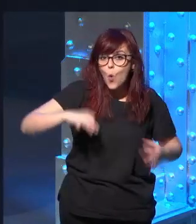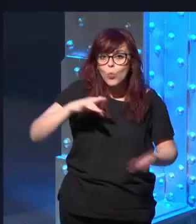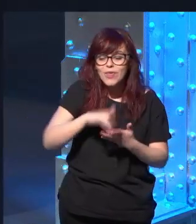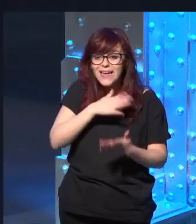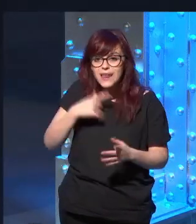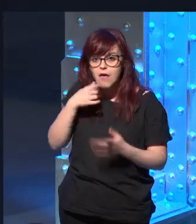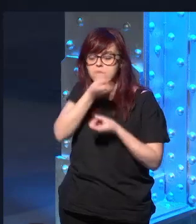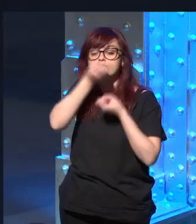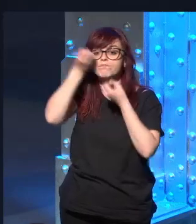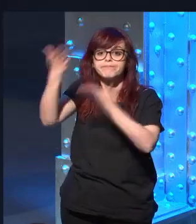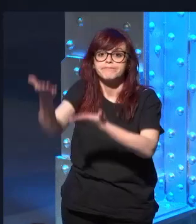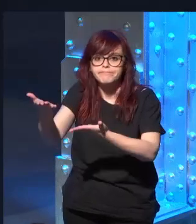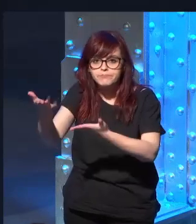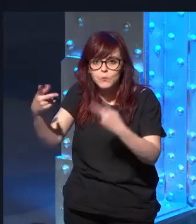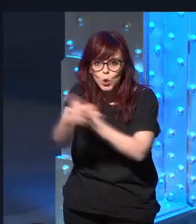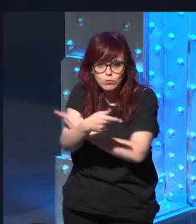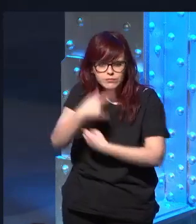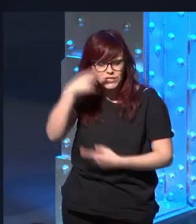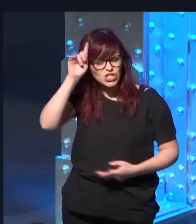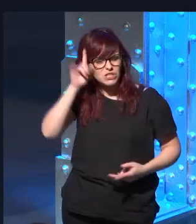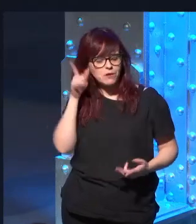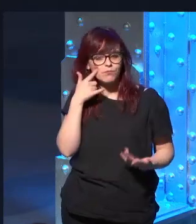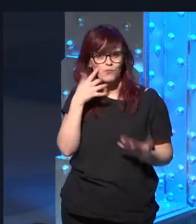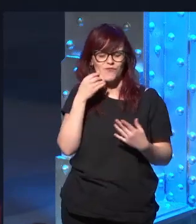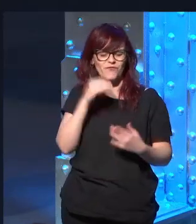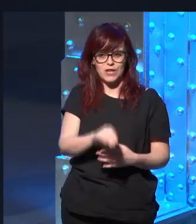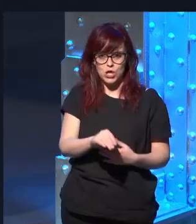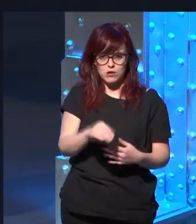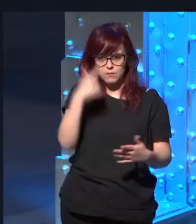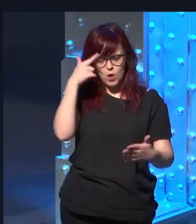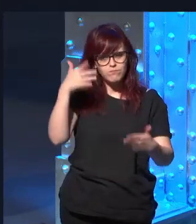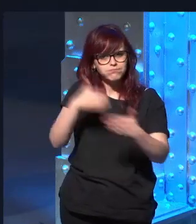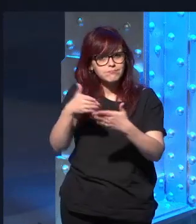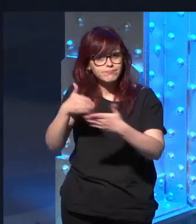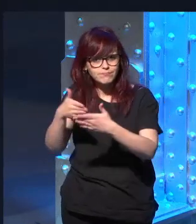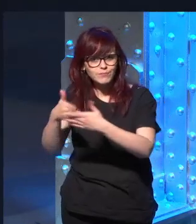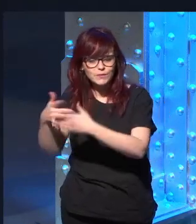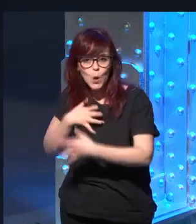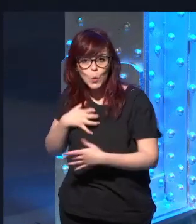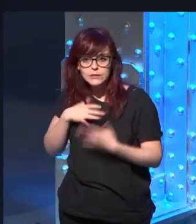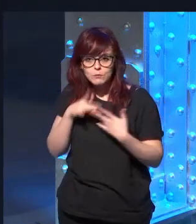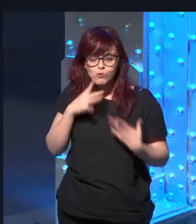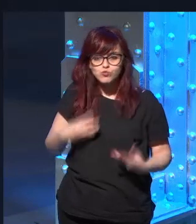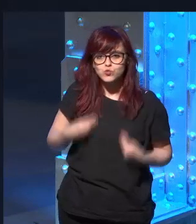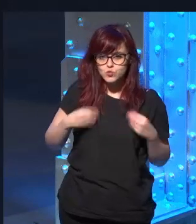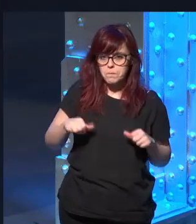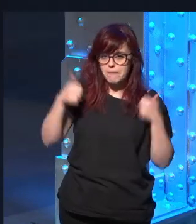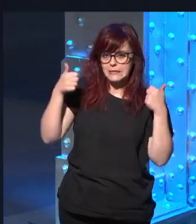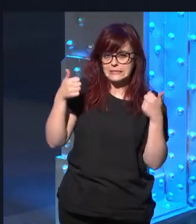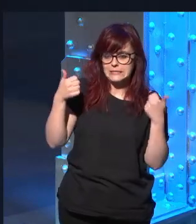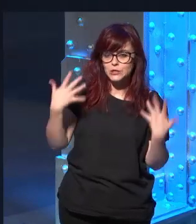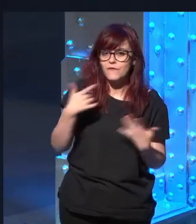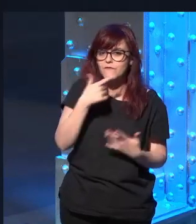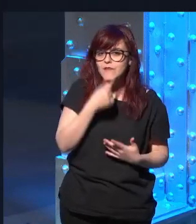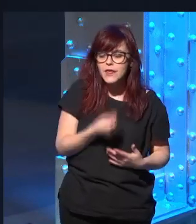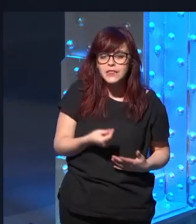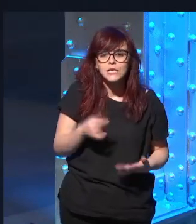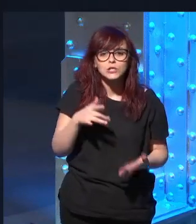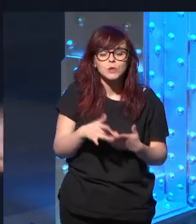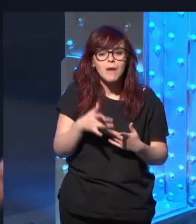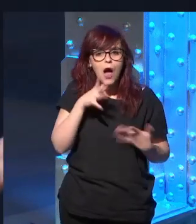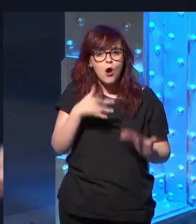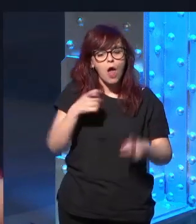que quieres expresarte de verdad y te encuentras muchísimo más bloqueada, asustada. Y a mí me ha pasado